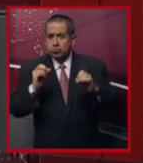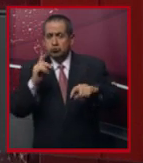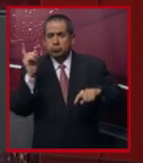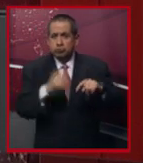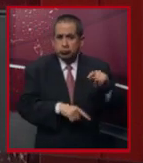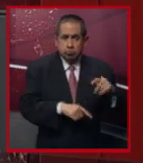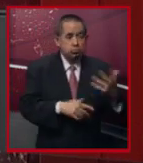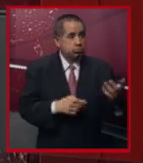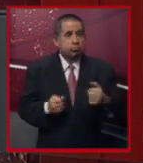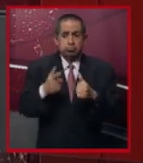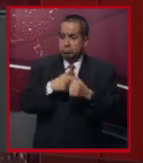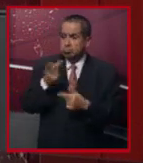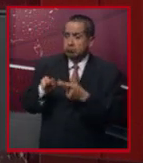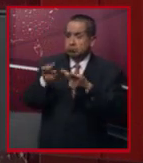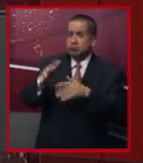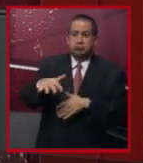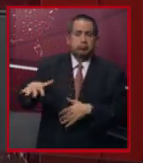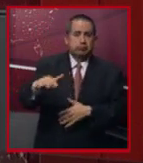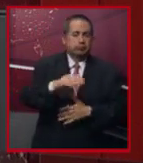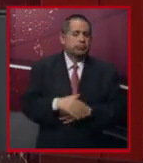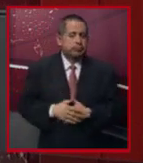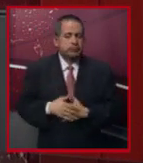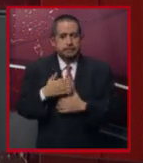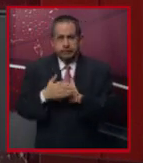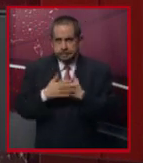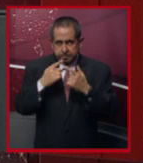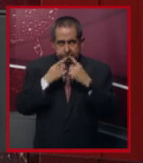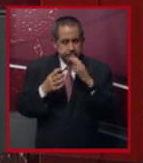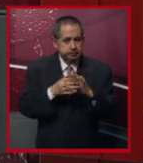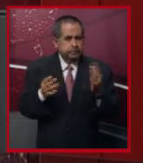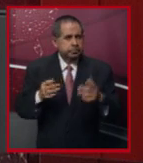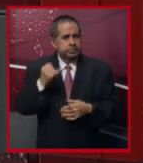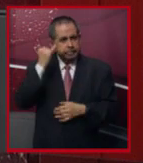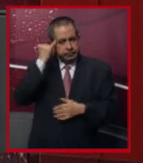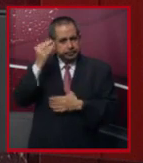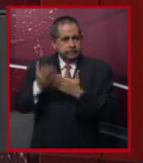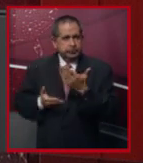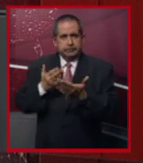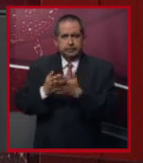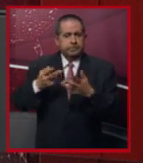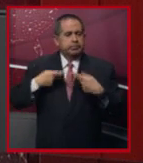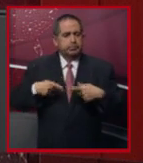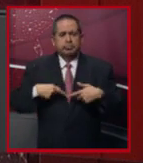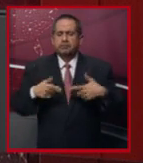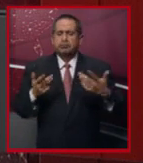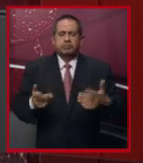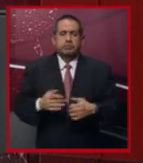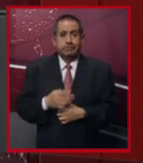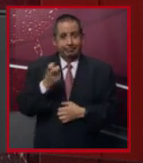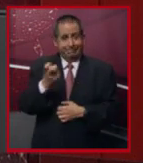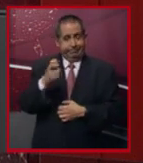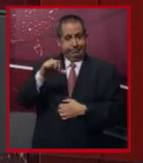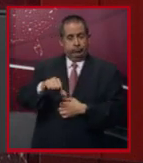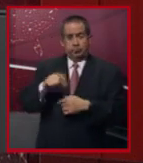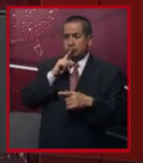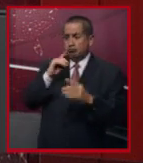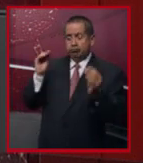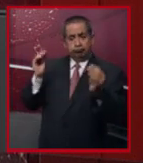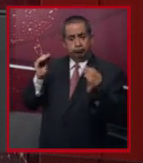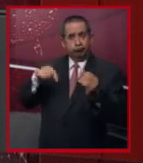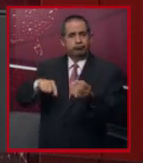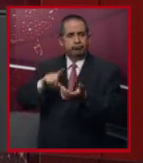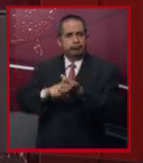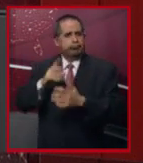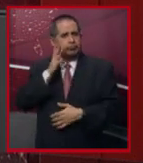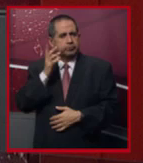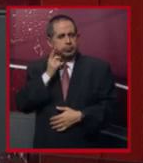estado modificando a lo largo de las legislaturas, la iniciativa ciudadana, por supuesto. Bueno, de esto versó el debate hoy aquí en el Palacio